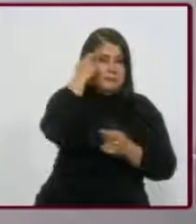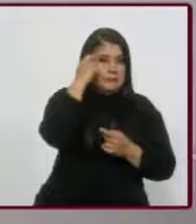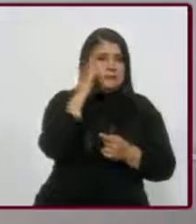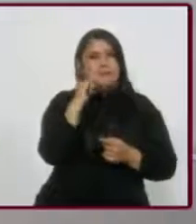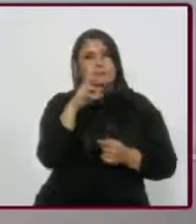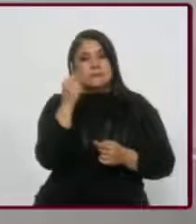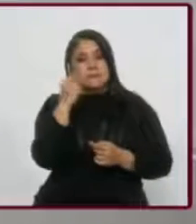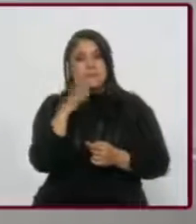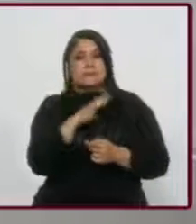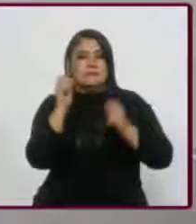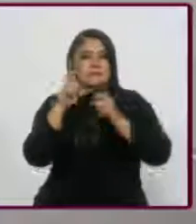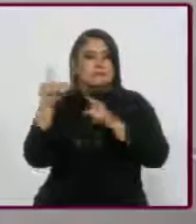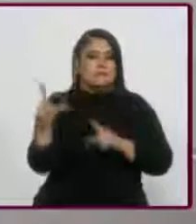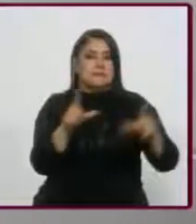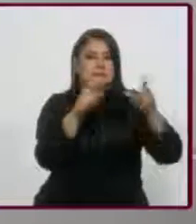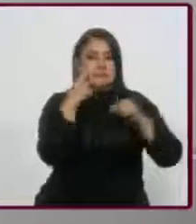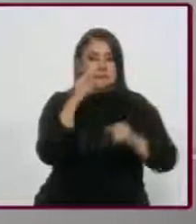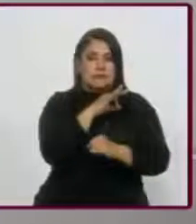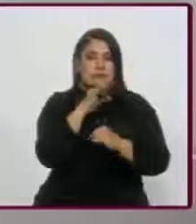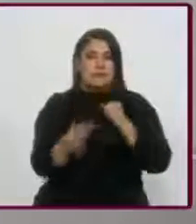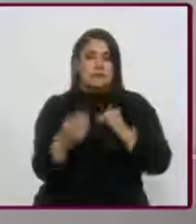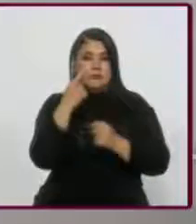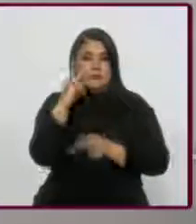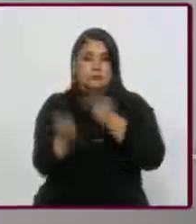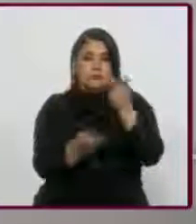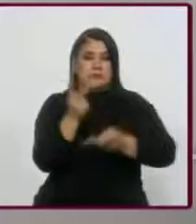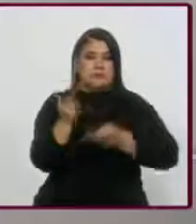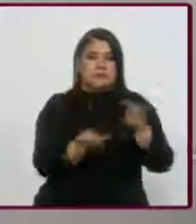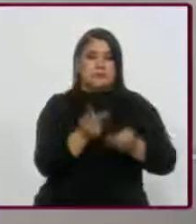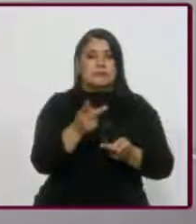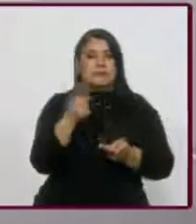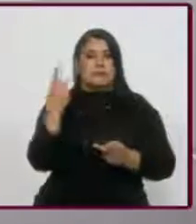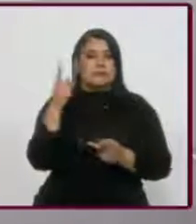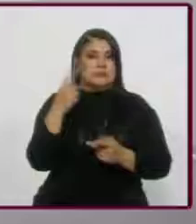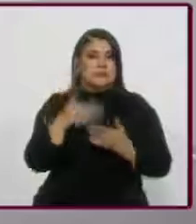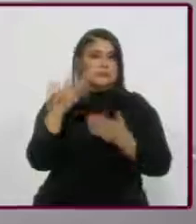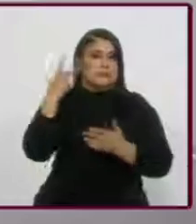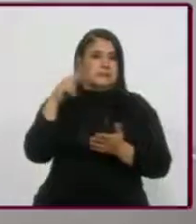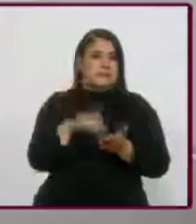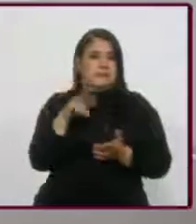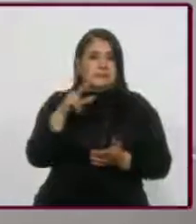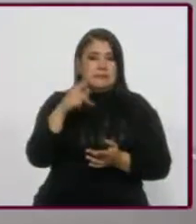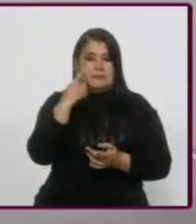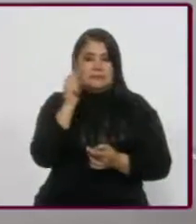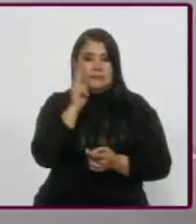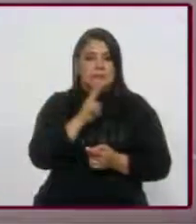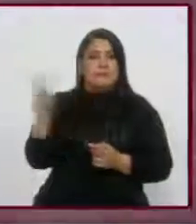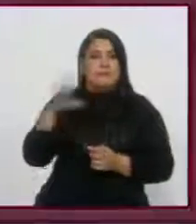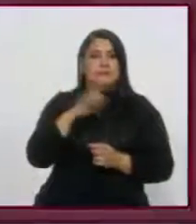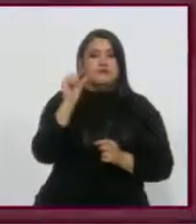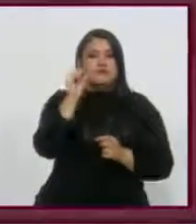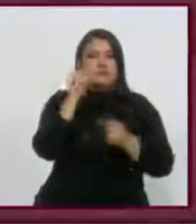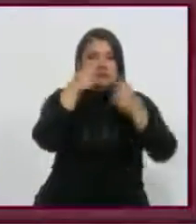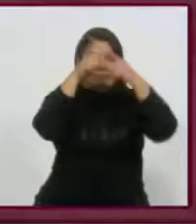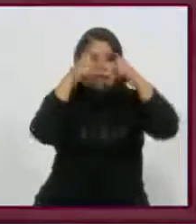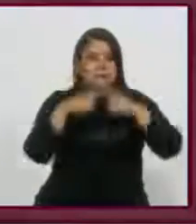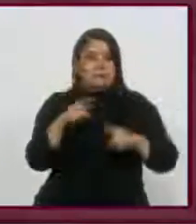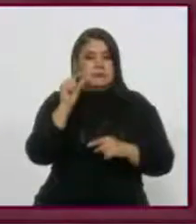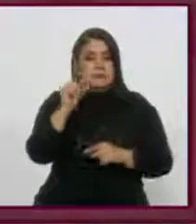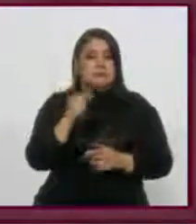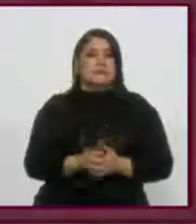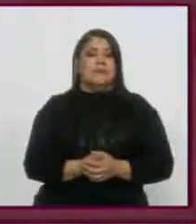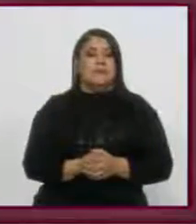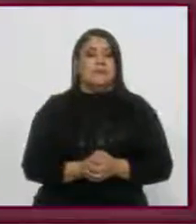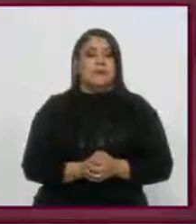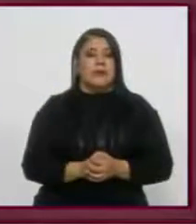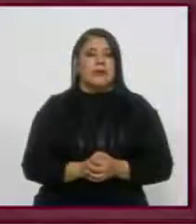gráfico, en la última medición de diciembre del 18, aquí sí vemos algunas diferencias. Para